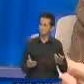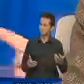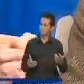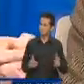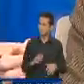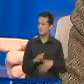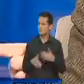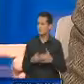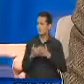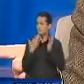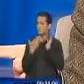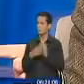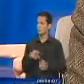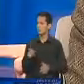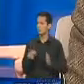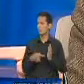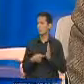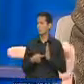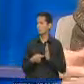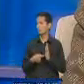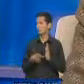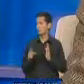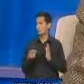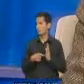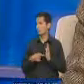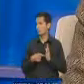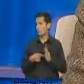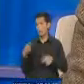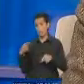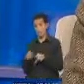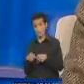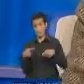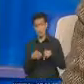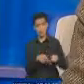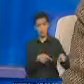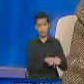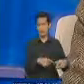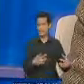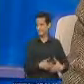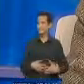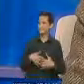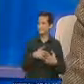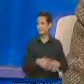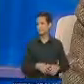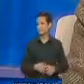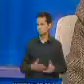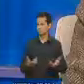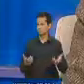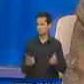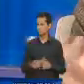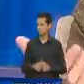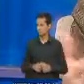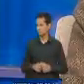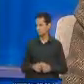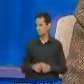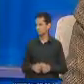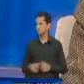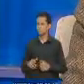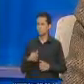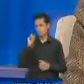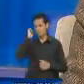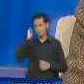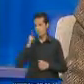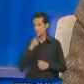por ejemplo, desde el punto de vista de las salvaguardias. Y de hecho, aprovechar de la movilización social, que como dice Paulina,